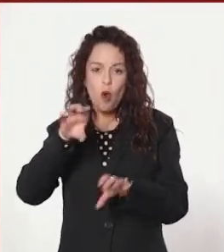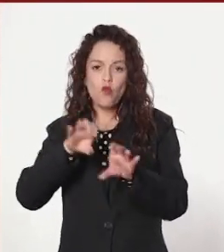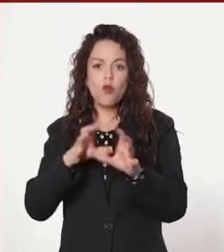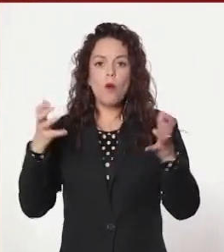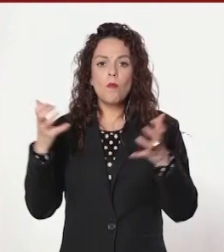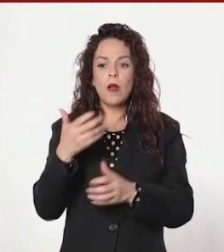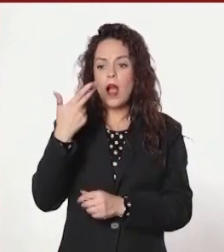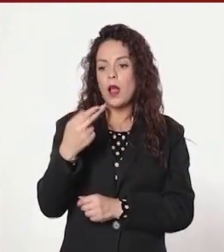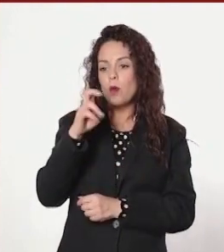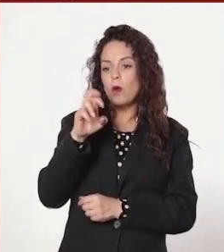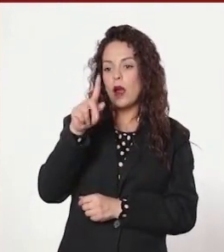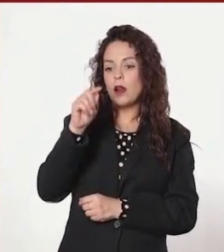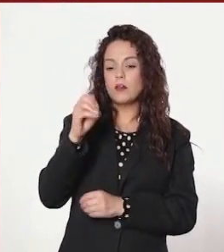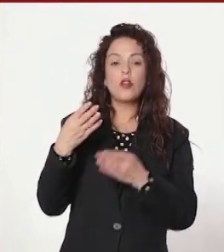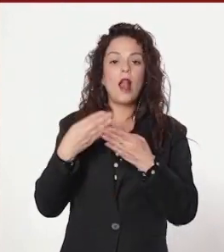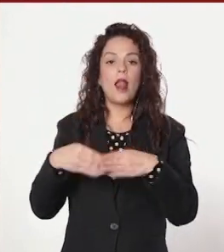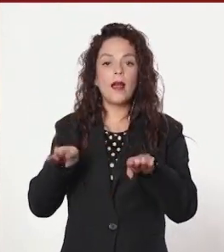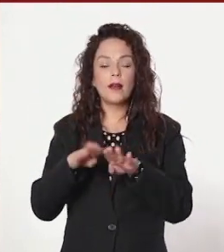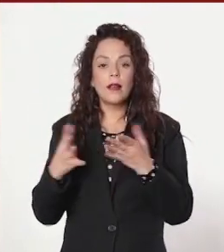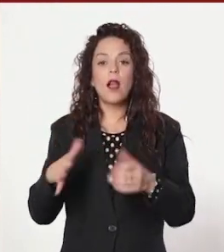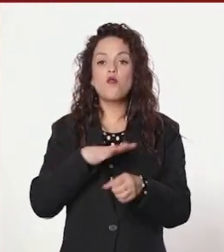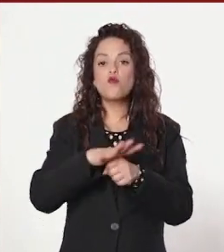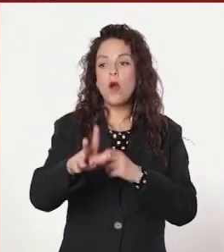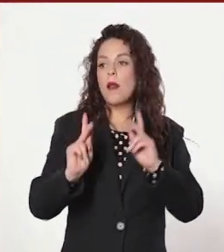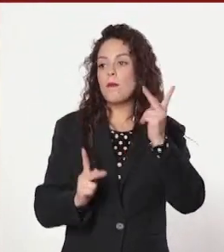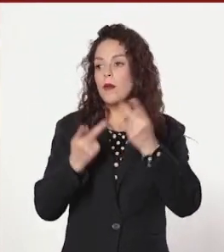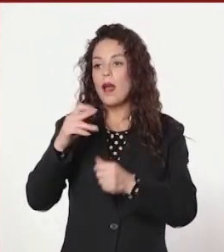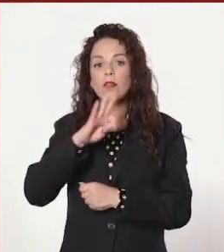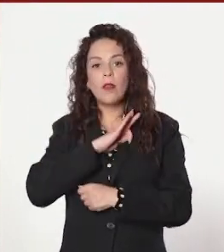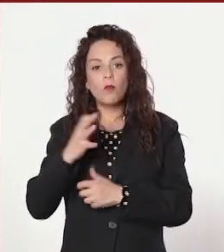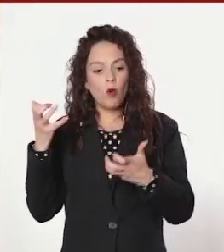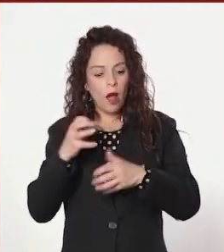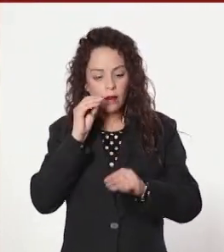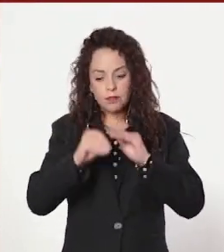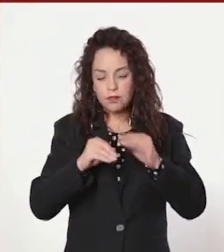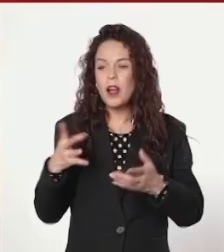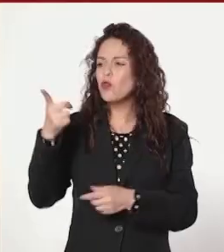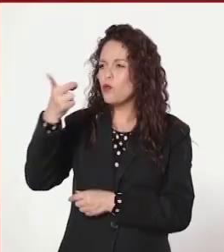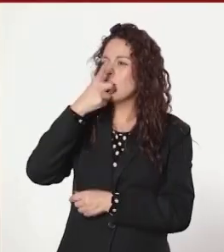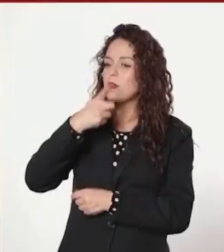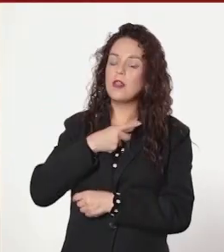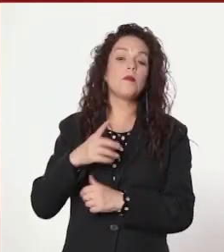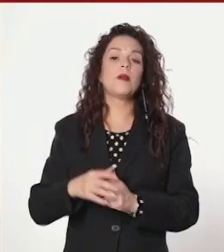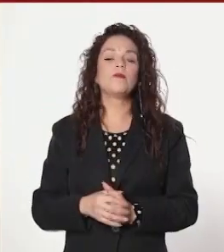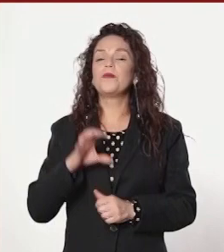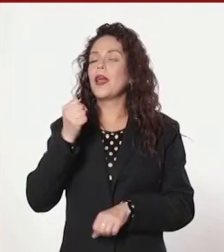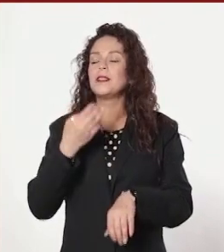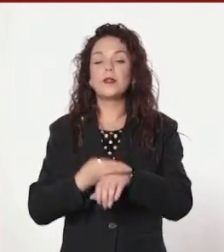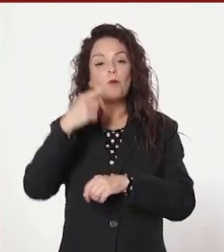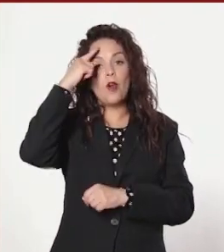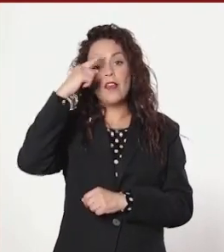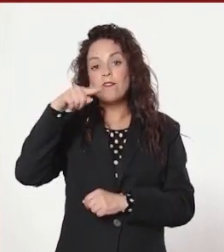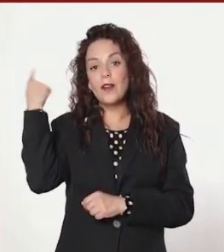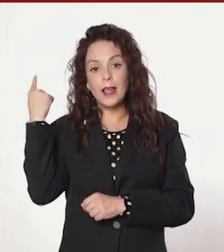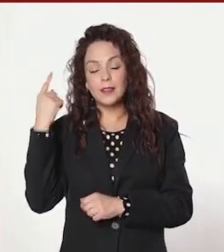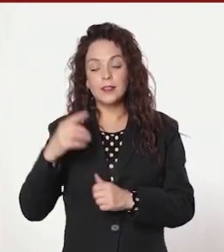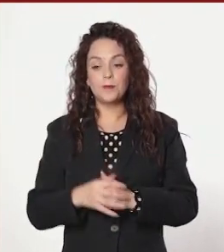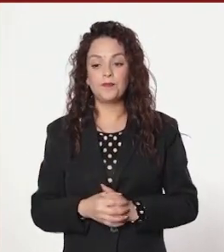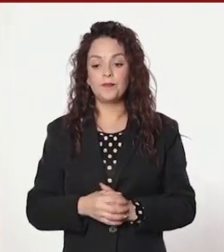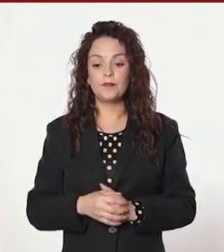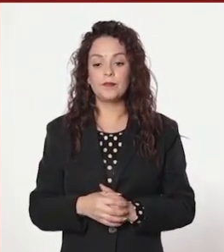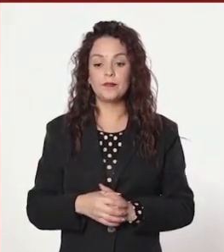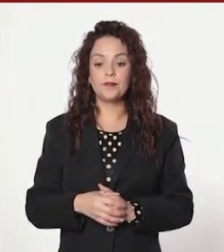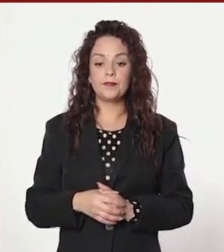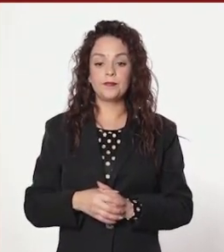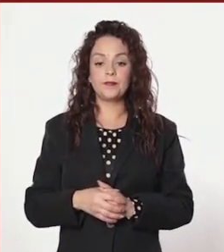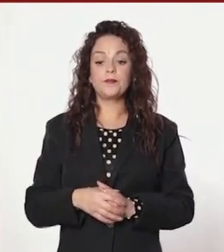qué medidas tengo que tener en cuenta, qué plantas puedo poner, tú dinos. Es súper fácil tenerlo. Número 1, porque nos queda poco tiempo, tengo